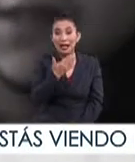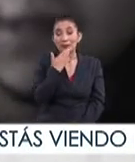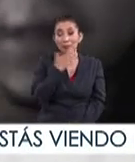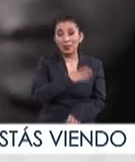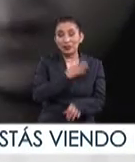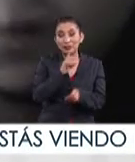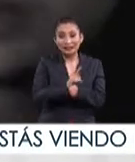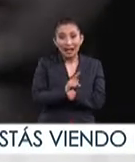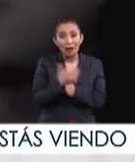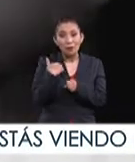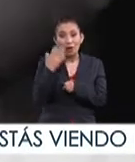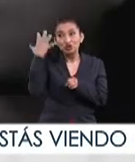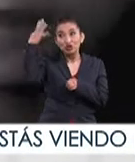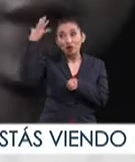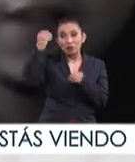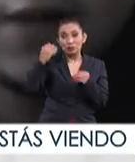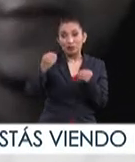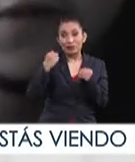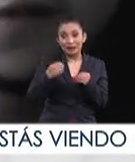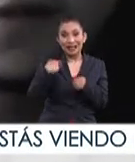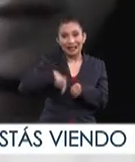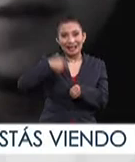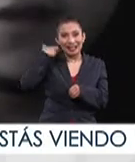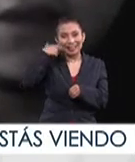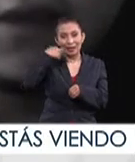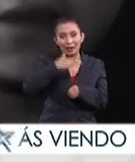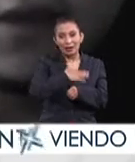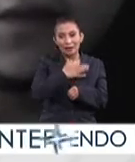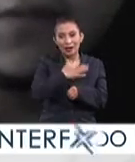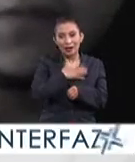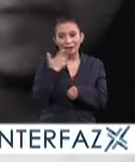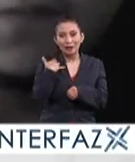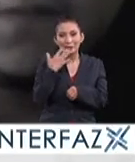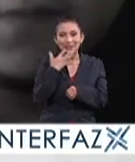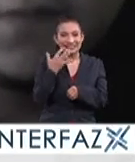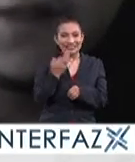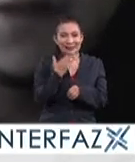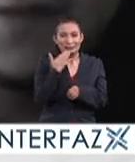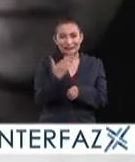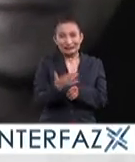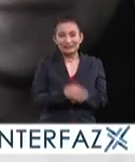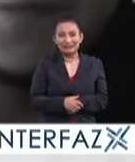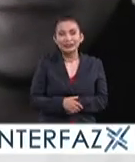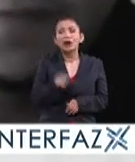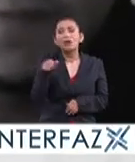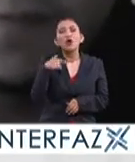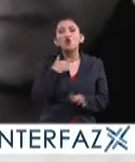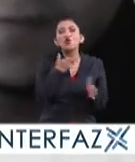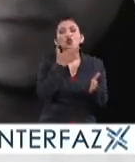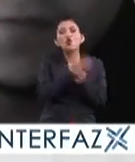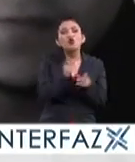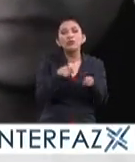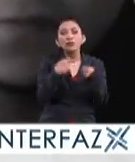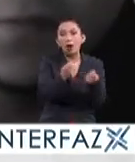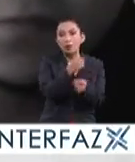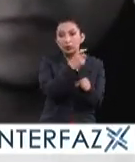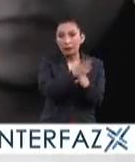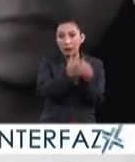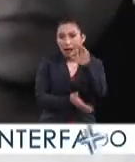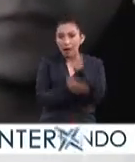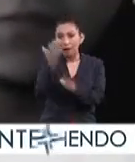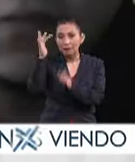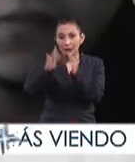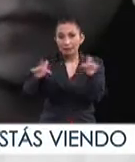buenos días, con mucho sol aquí en Querétaro. Qué bueno, magnífico. Cuéntanos, ¿cómo accediste a esta oportunidad para irte